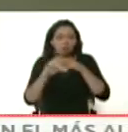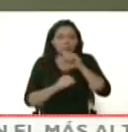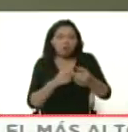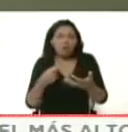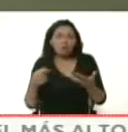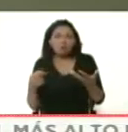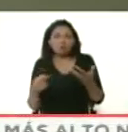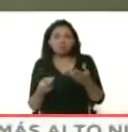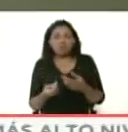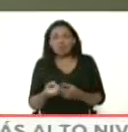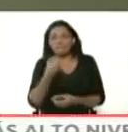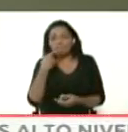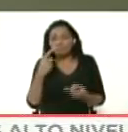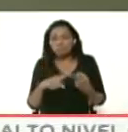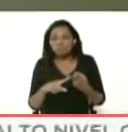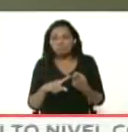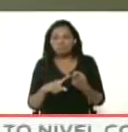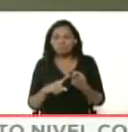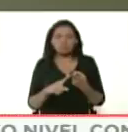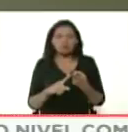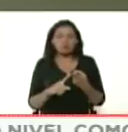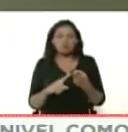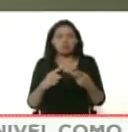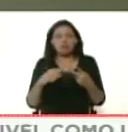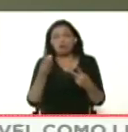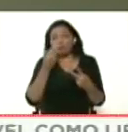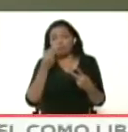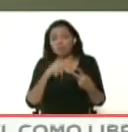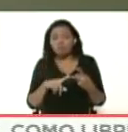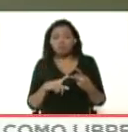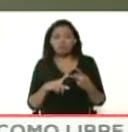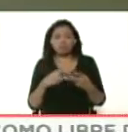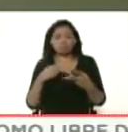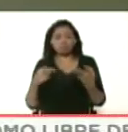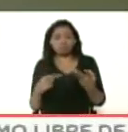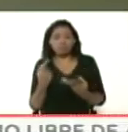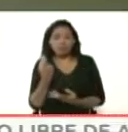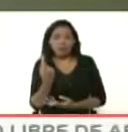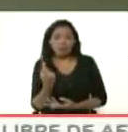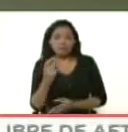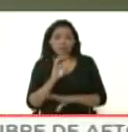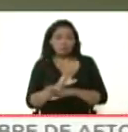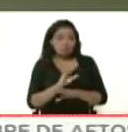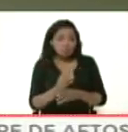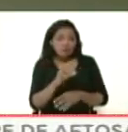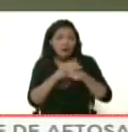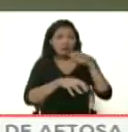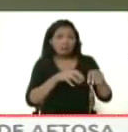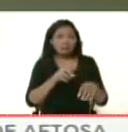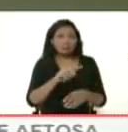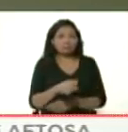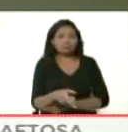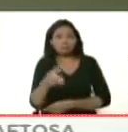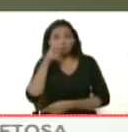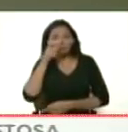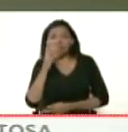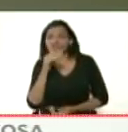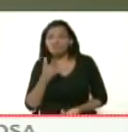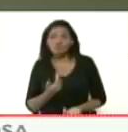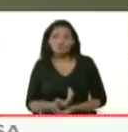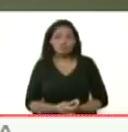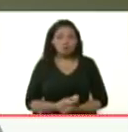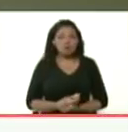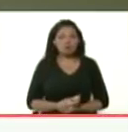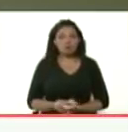de medicina, alimentos y también la parte de la inseguridad de las